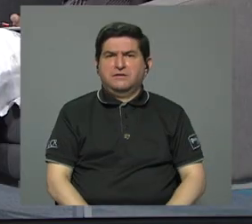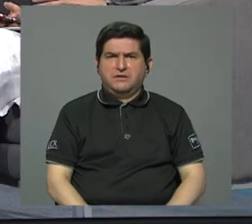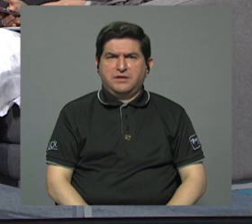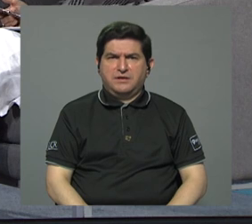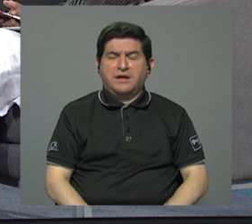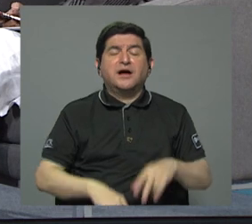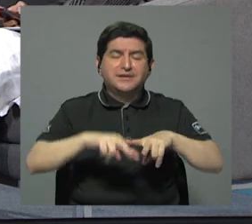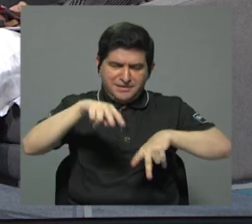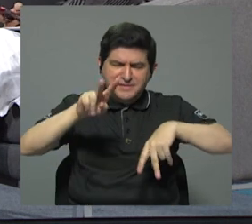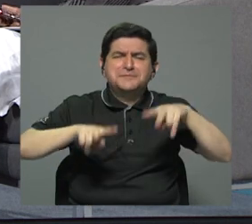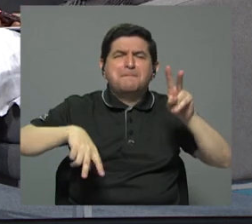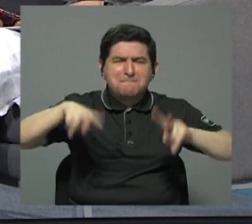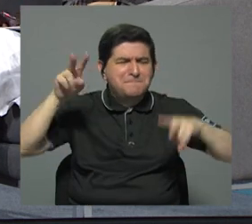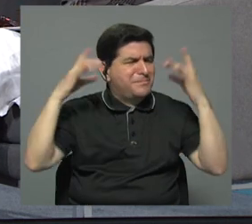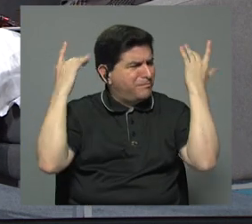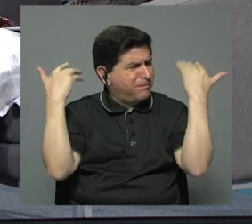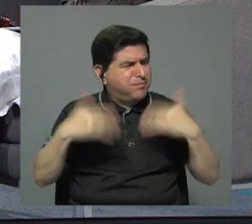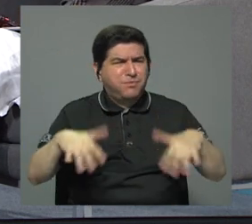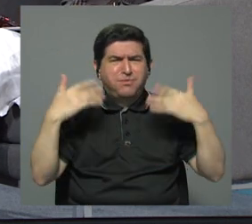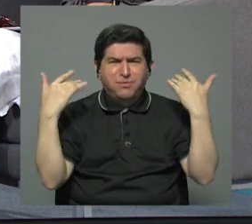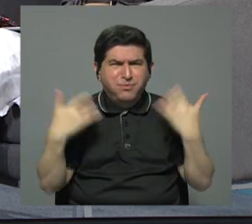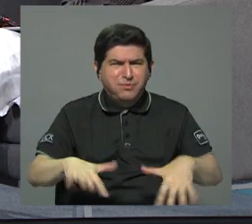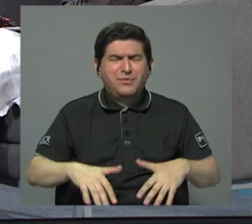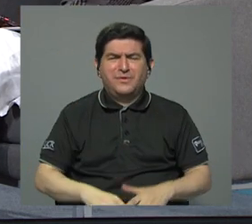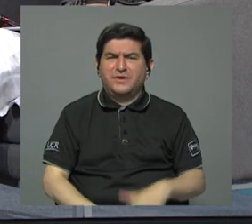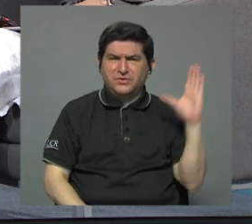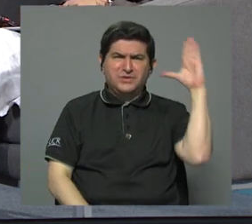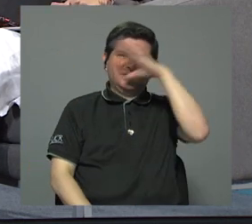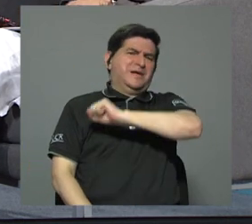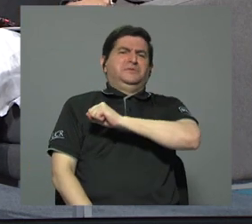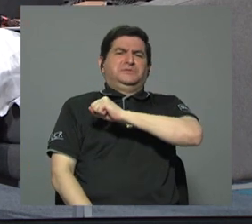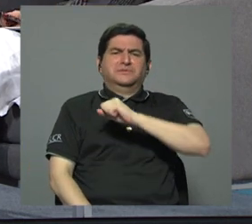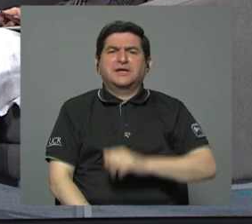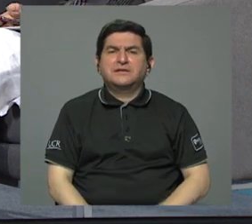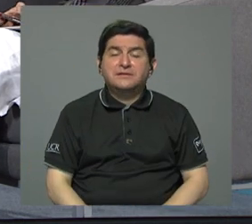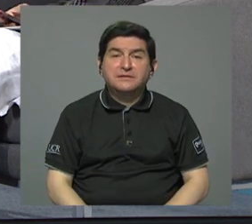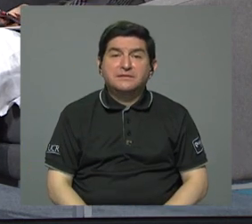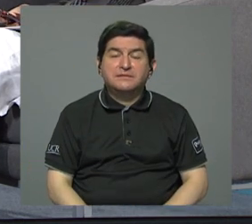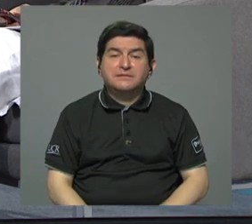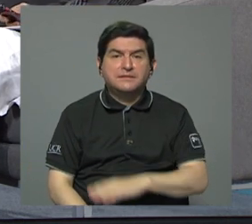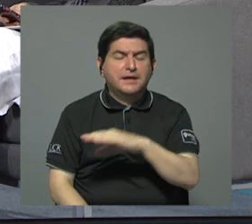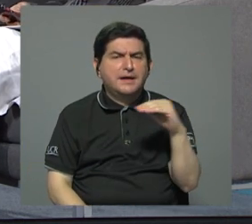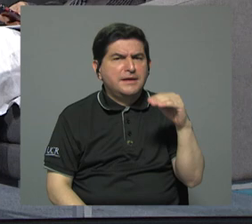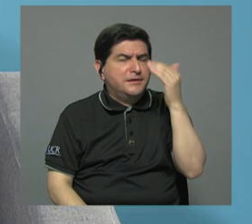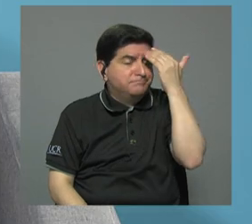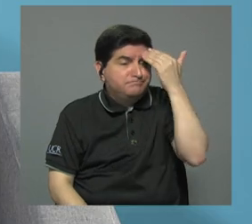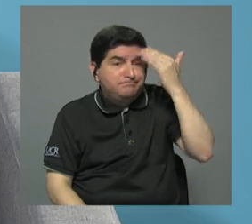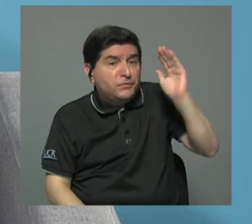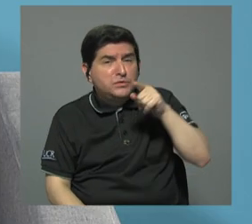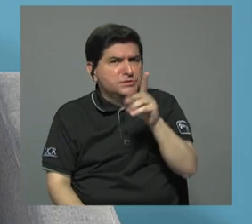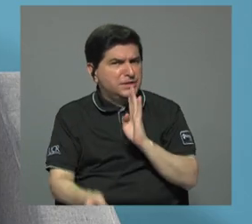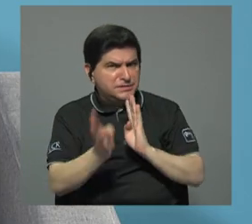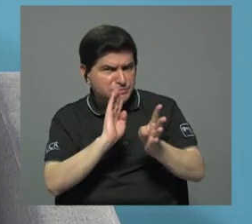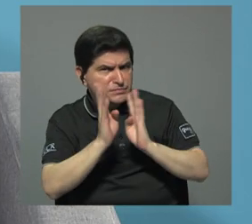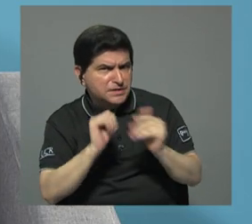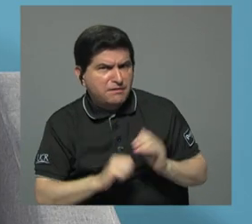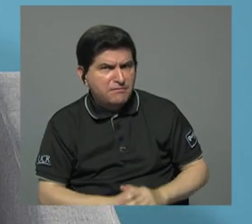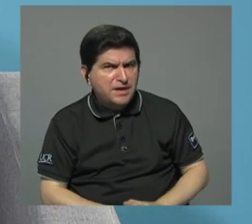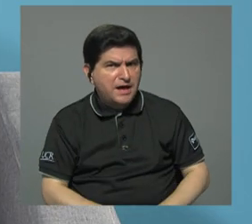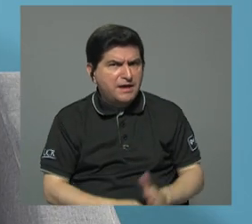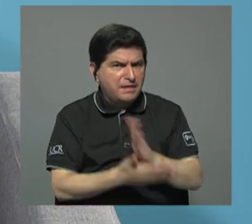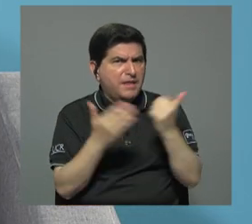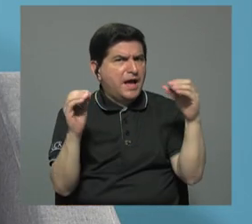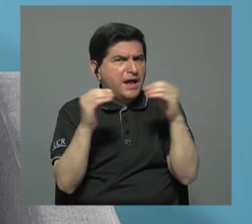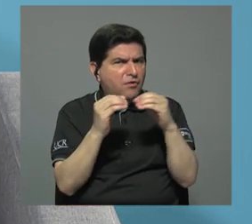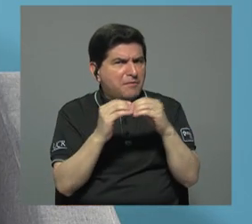predominando. La volatilidad terrible, es que es evidente, notoria. Y hay otro, bueno, no sé si quieres hablar sobre algo más en